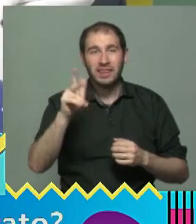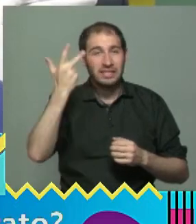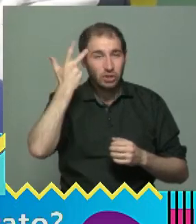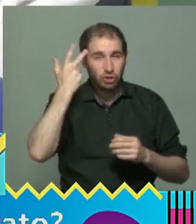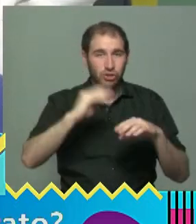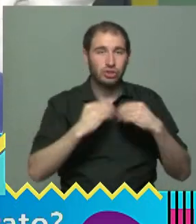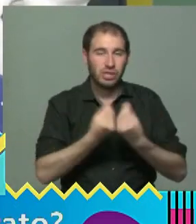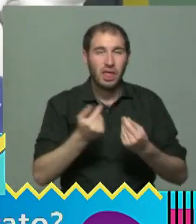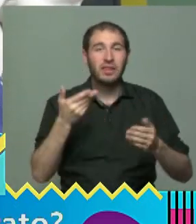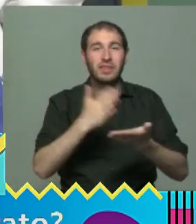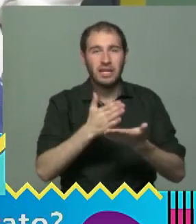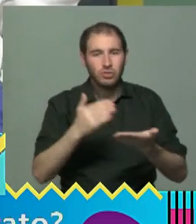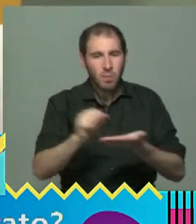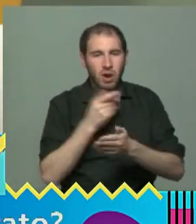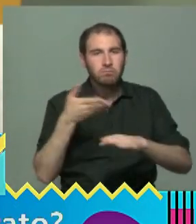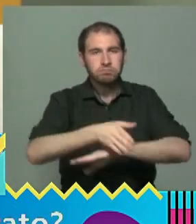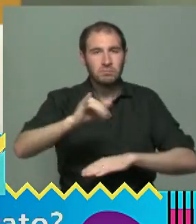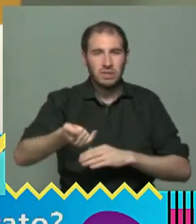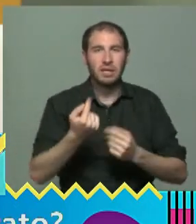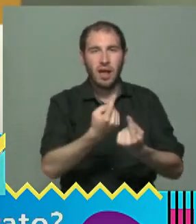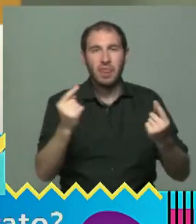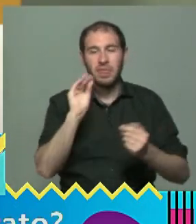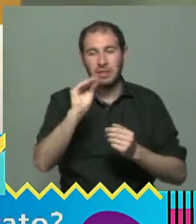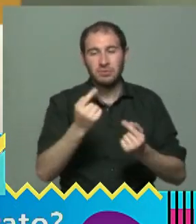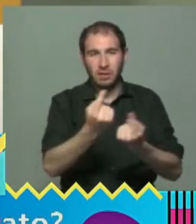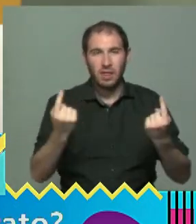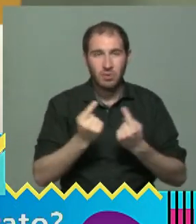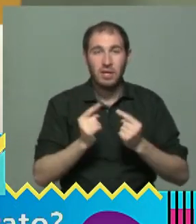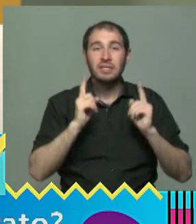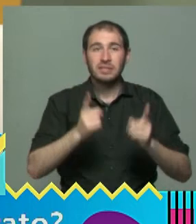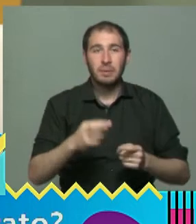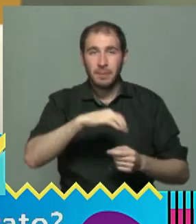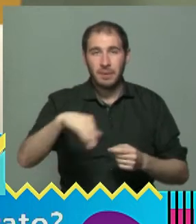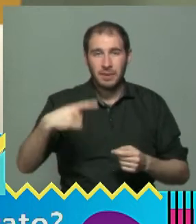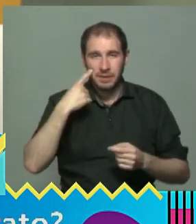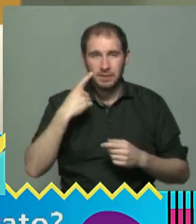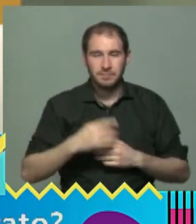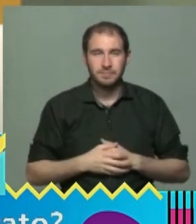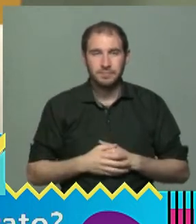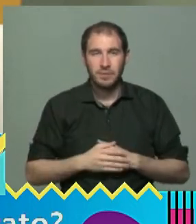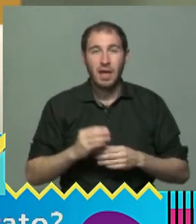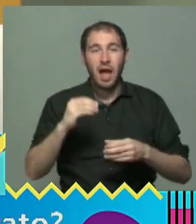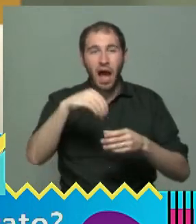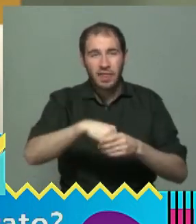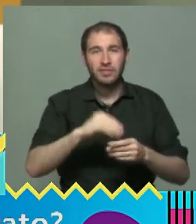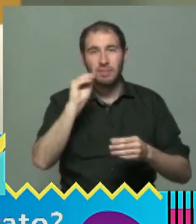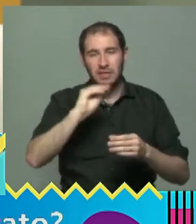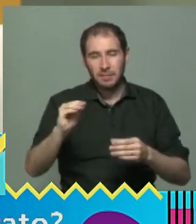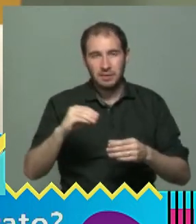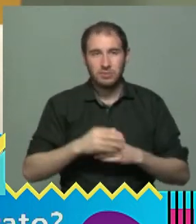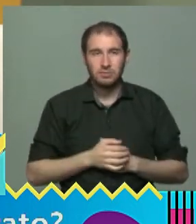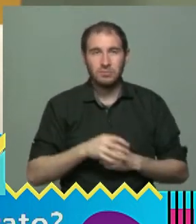las situaciones de vulneración de derechos en cada uno de los departamentos y también hay PPMI dentro de cada